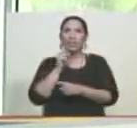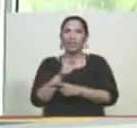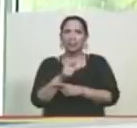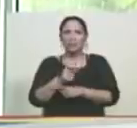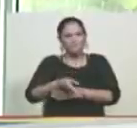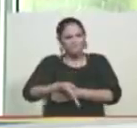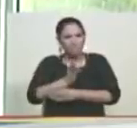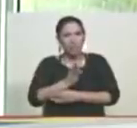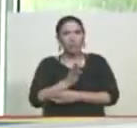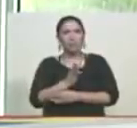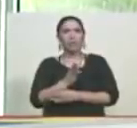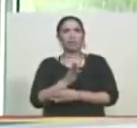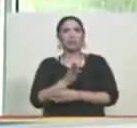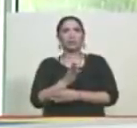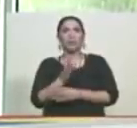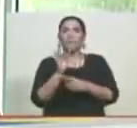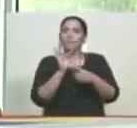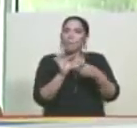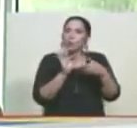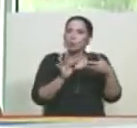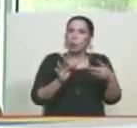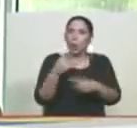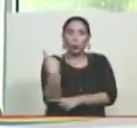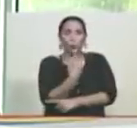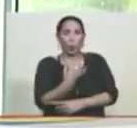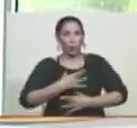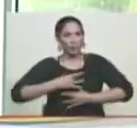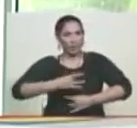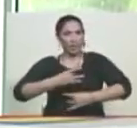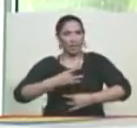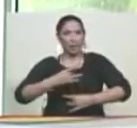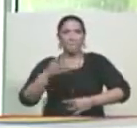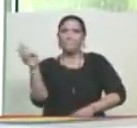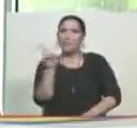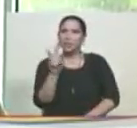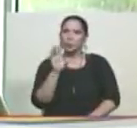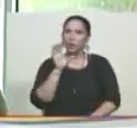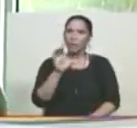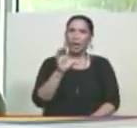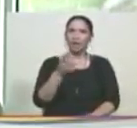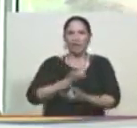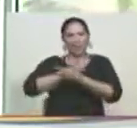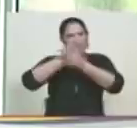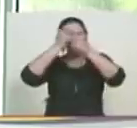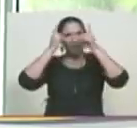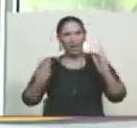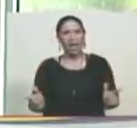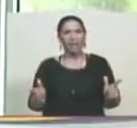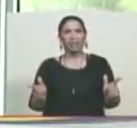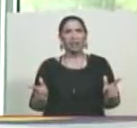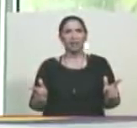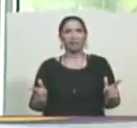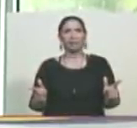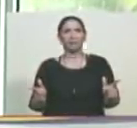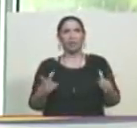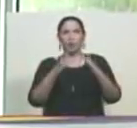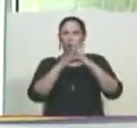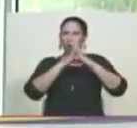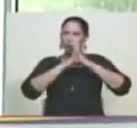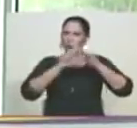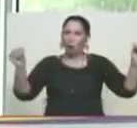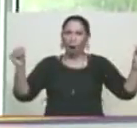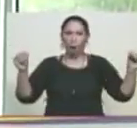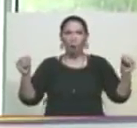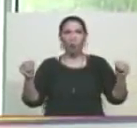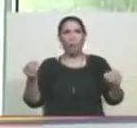más firme, pero en función de un solo interés, Venezuela como patria. Liberarla de toda esa, de esos